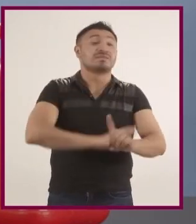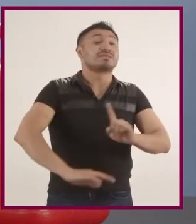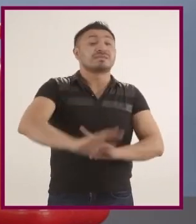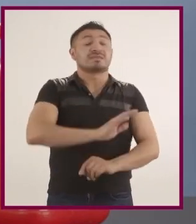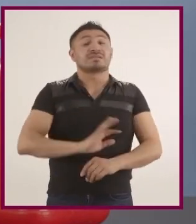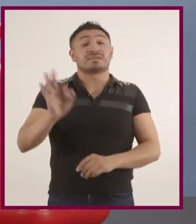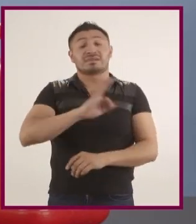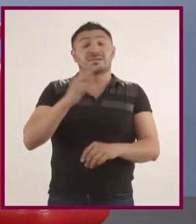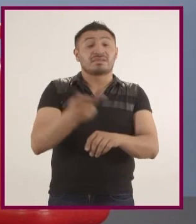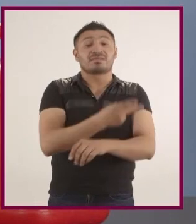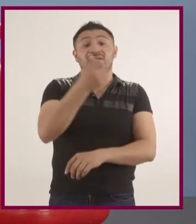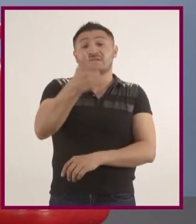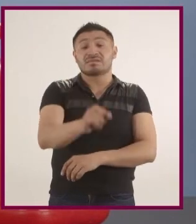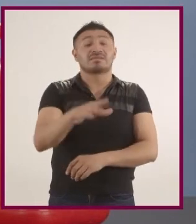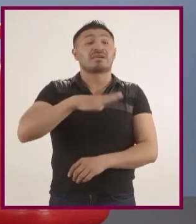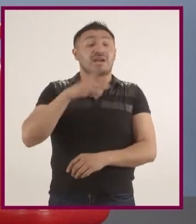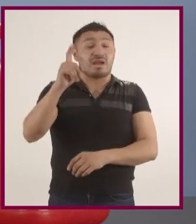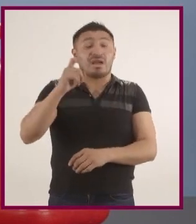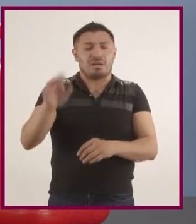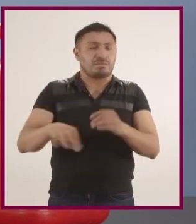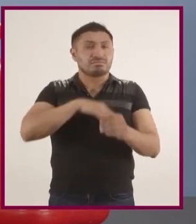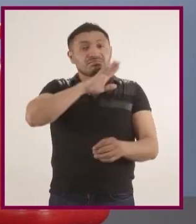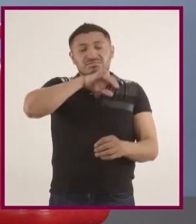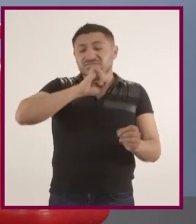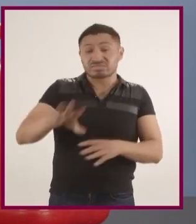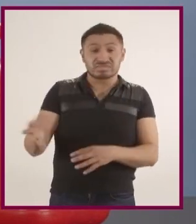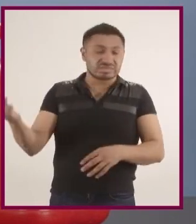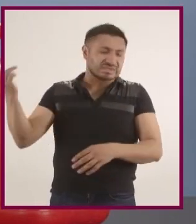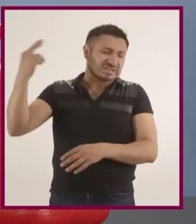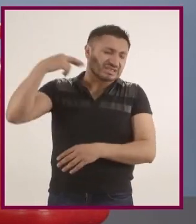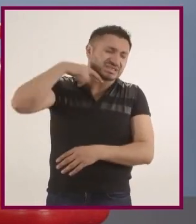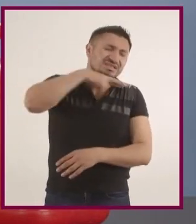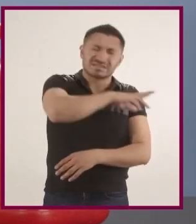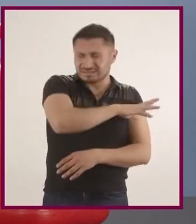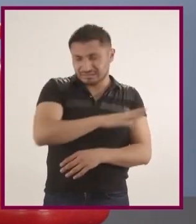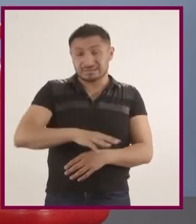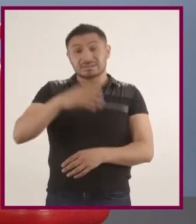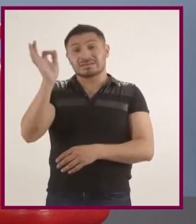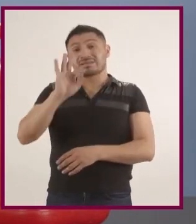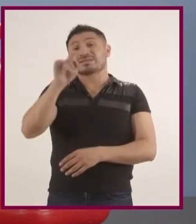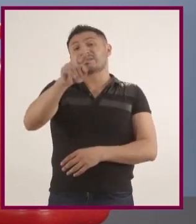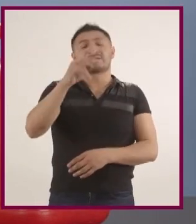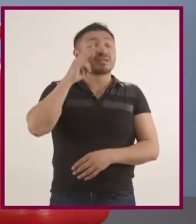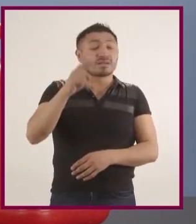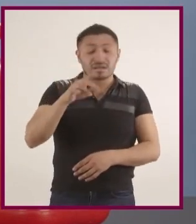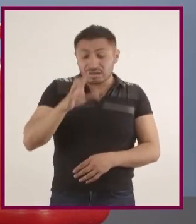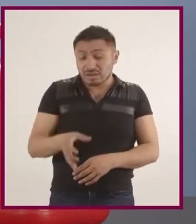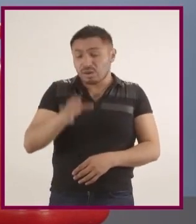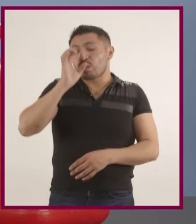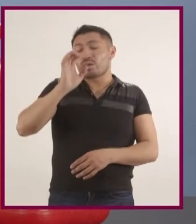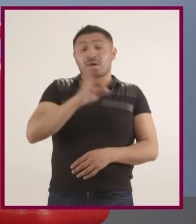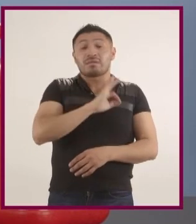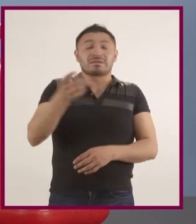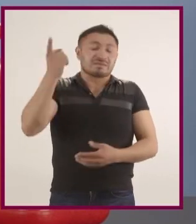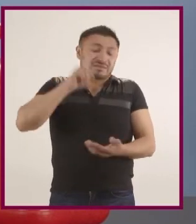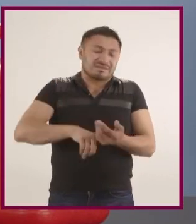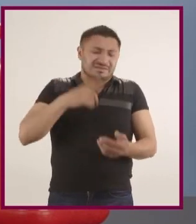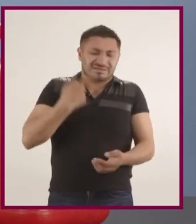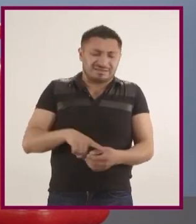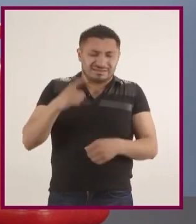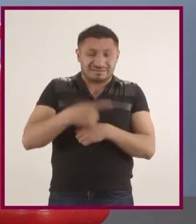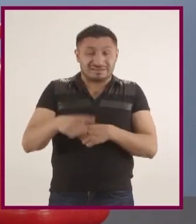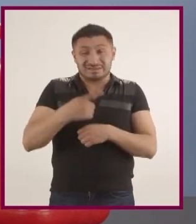Si llegan a algún cuerpo de agua lo van a contaminar de forma irremediable y si alguien bebe de esta agua puede intoxicarse